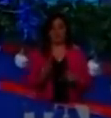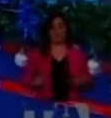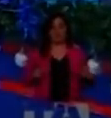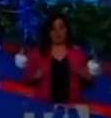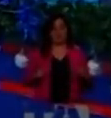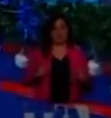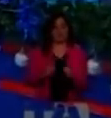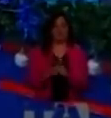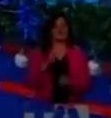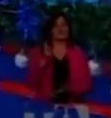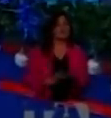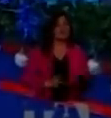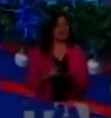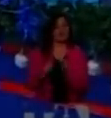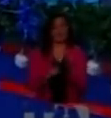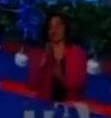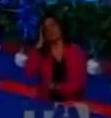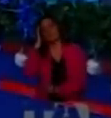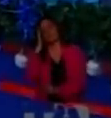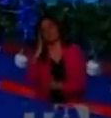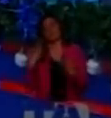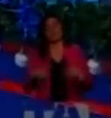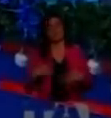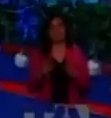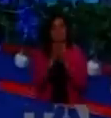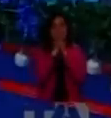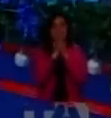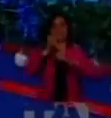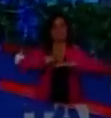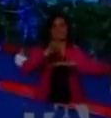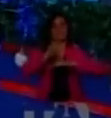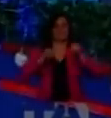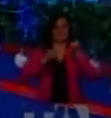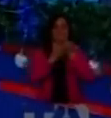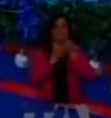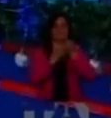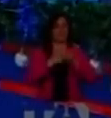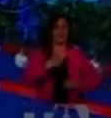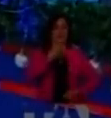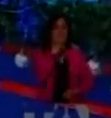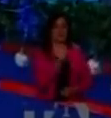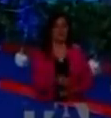qué es lo que sucede. Ellos están sumamente preocupados y piden a las autoridades mayor apoyo. Joana, ¿cómo estás?